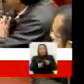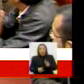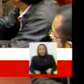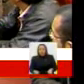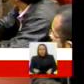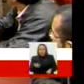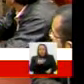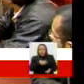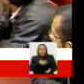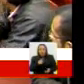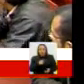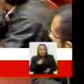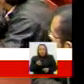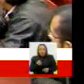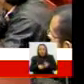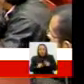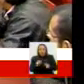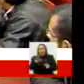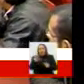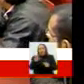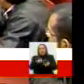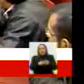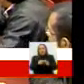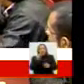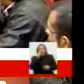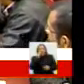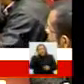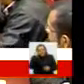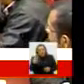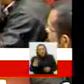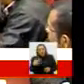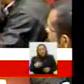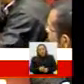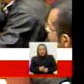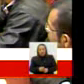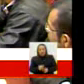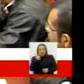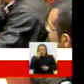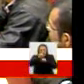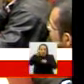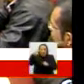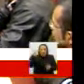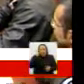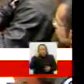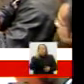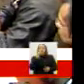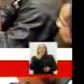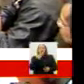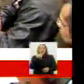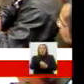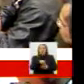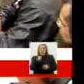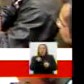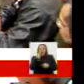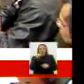Y a mí no me han vendido billetes de $3. Pues. Uno se da cuenta. Uno se da cuenta por quién vota. Y tienes que